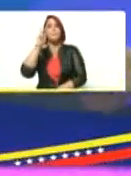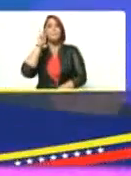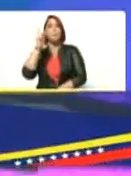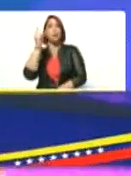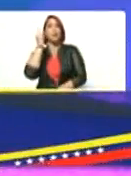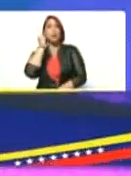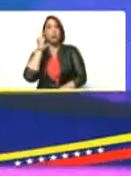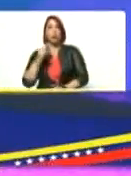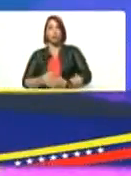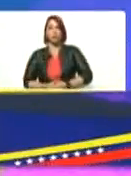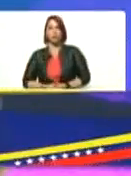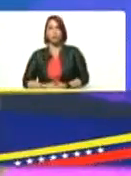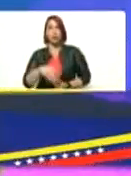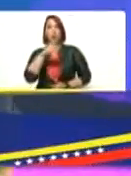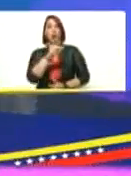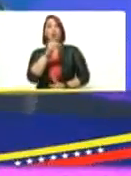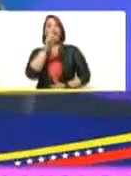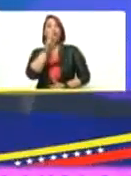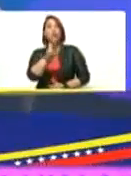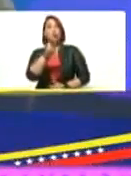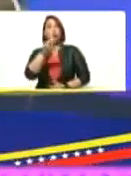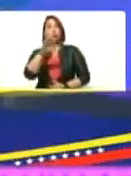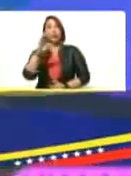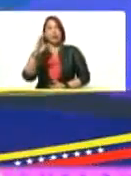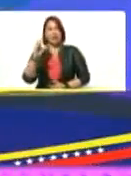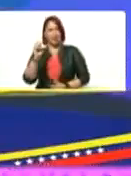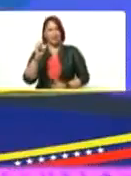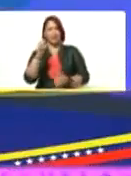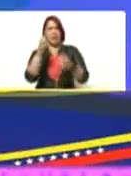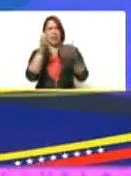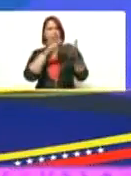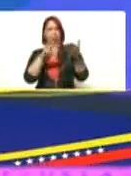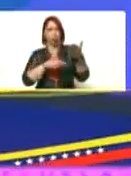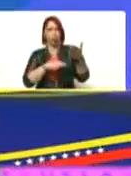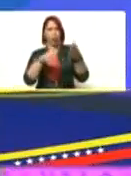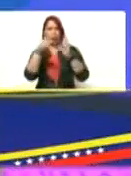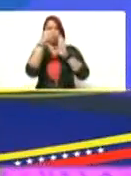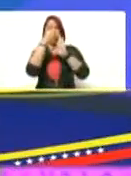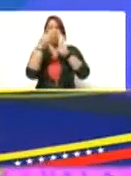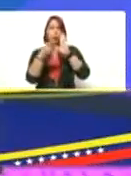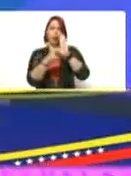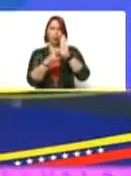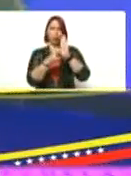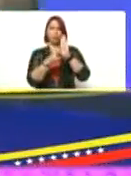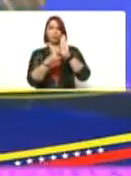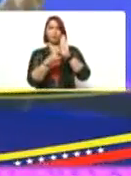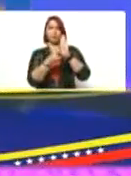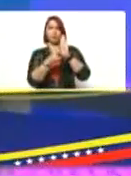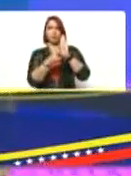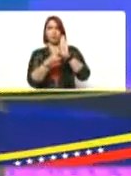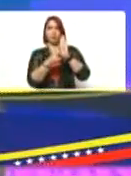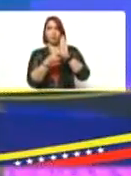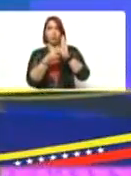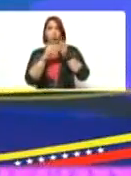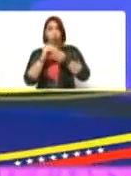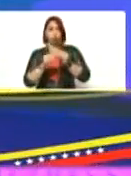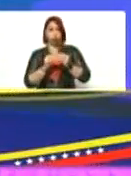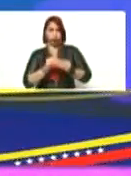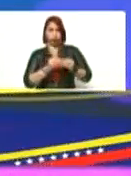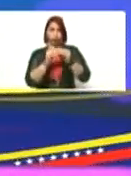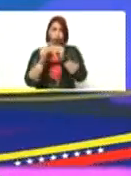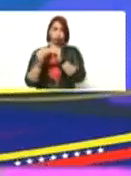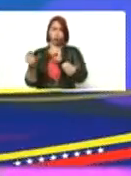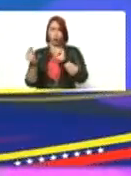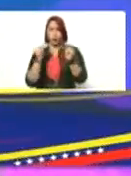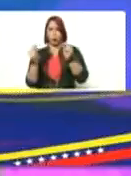Marrufo nos hiciera lectura de un documento que ha sido elaborado al calor de las